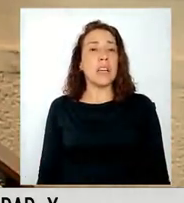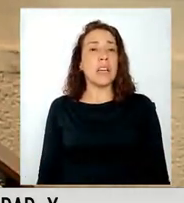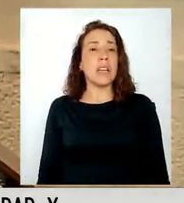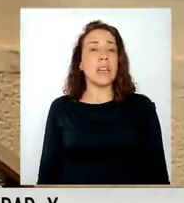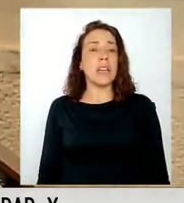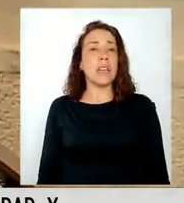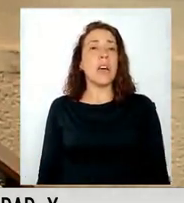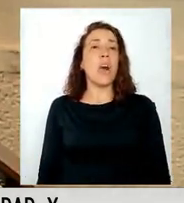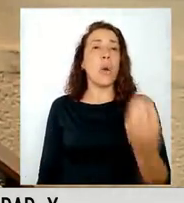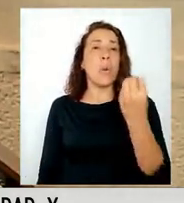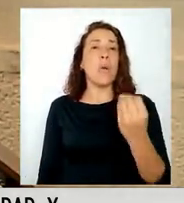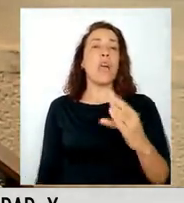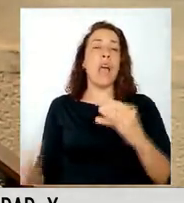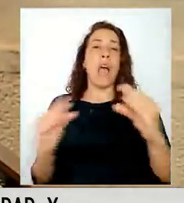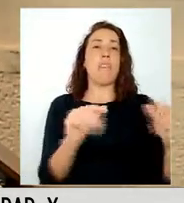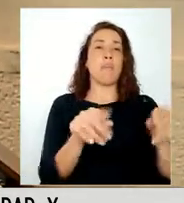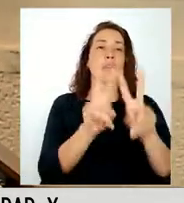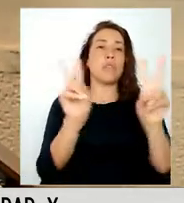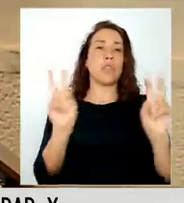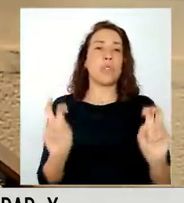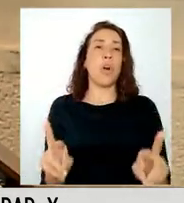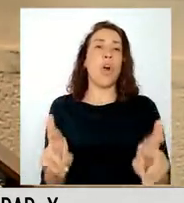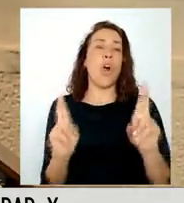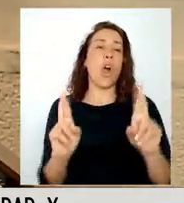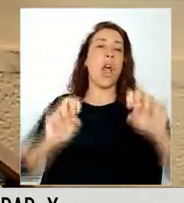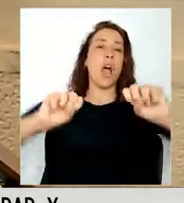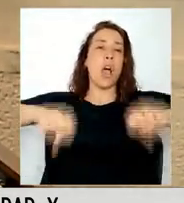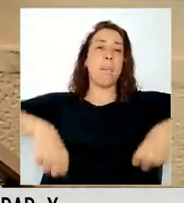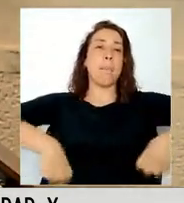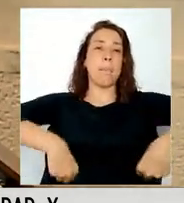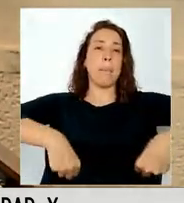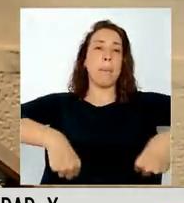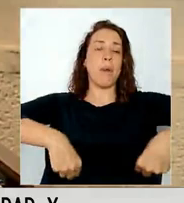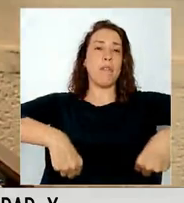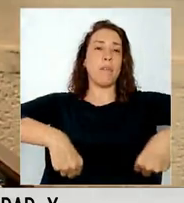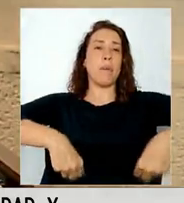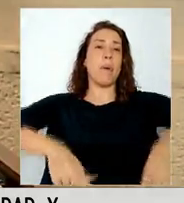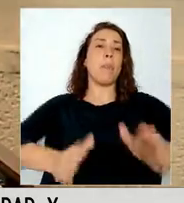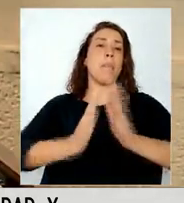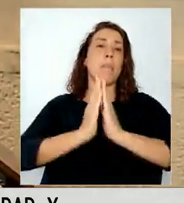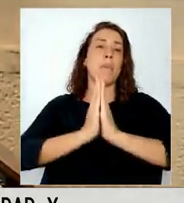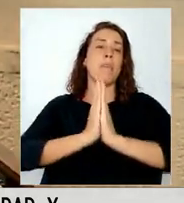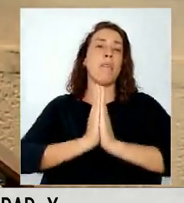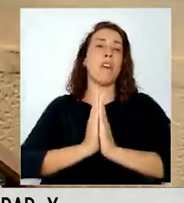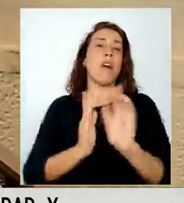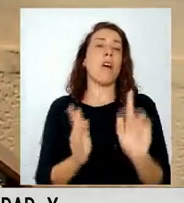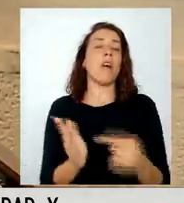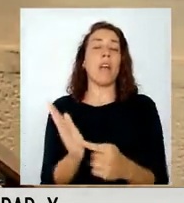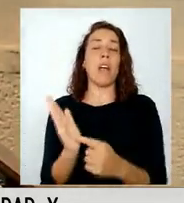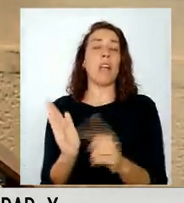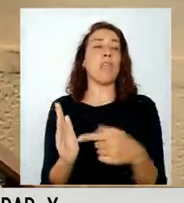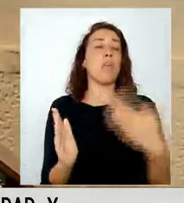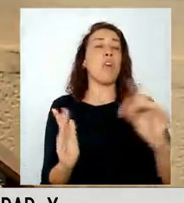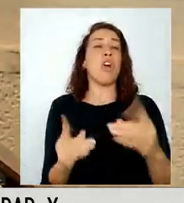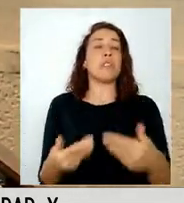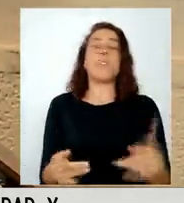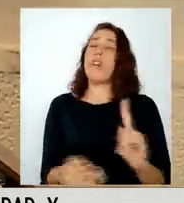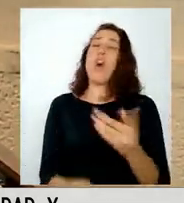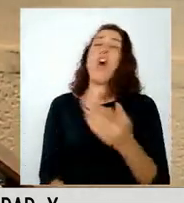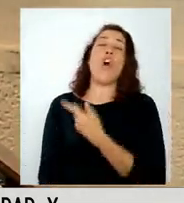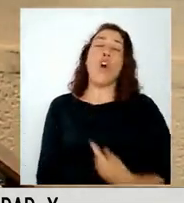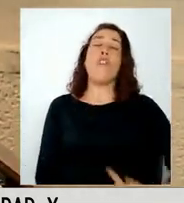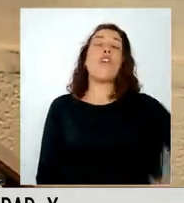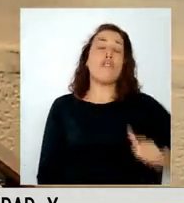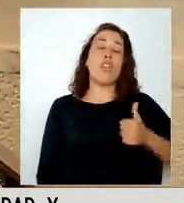discutamos estos temas Ojalá lo aprobemos pero por favor que no sea letra muerta que el gobierno tenga la voluntad de fiscalizar